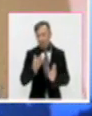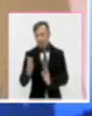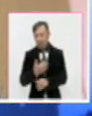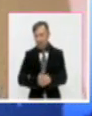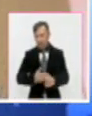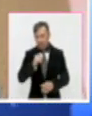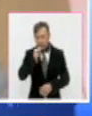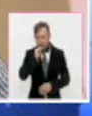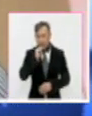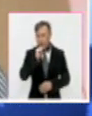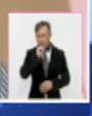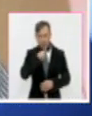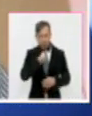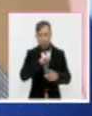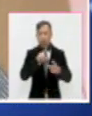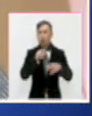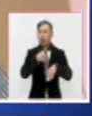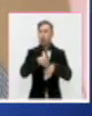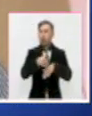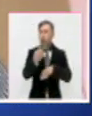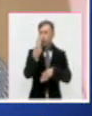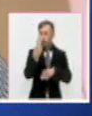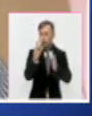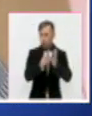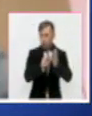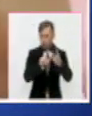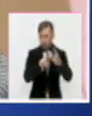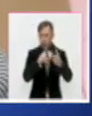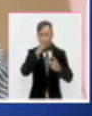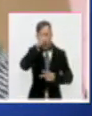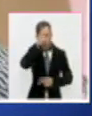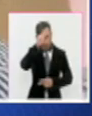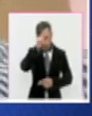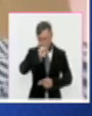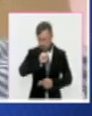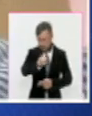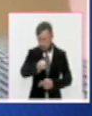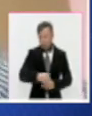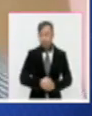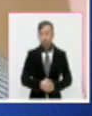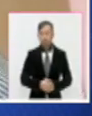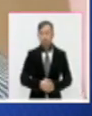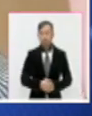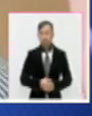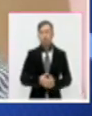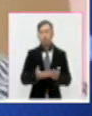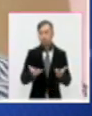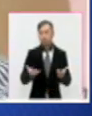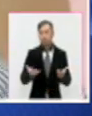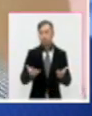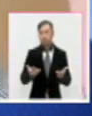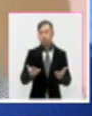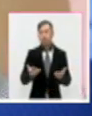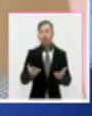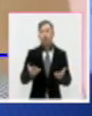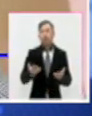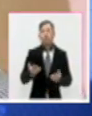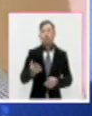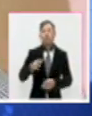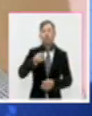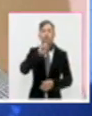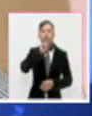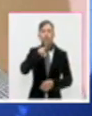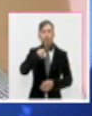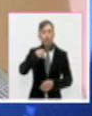dicho antes Felipe Calderón, o Vicente Fox, o Ernesto Zedillo. Es decir, la